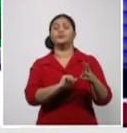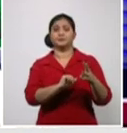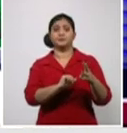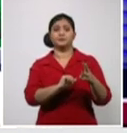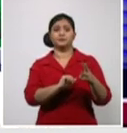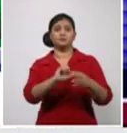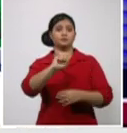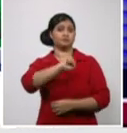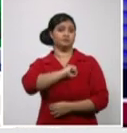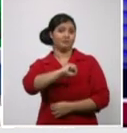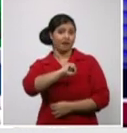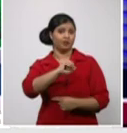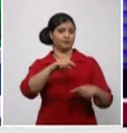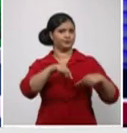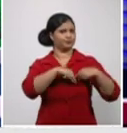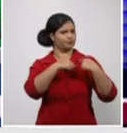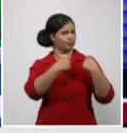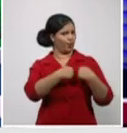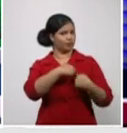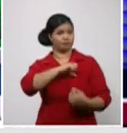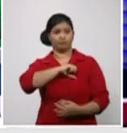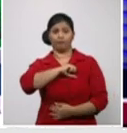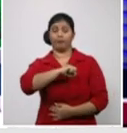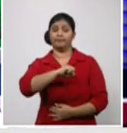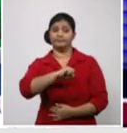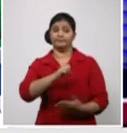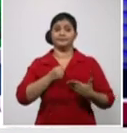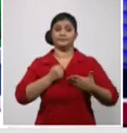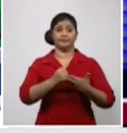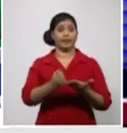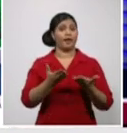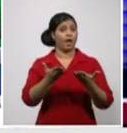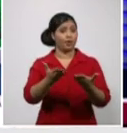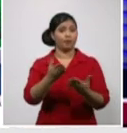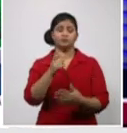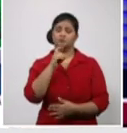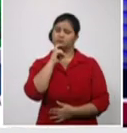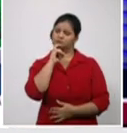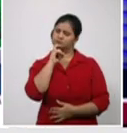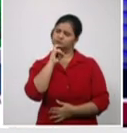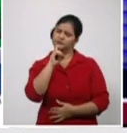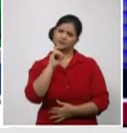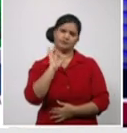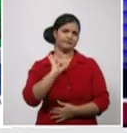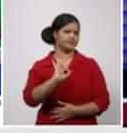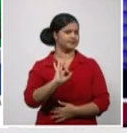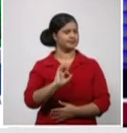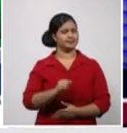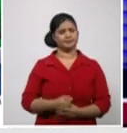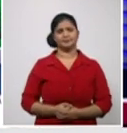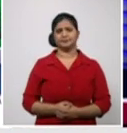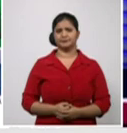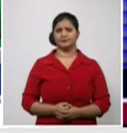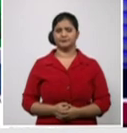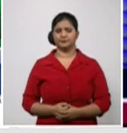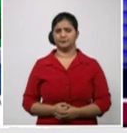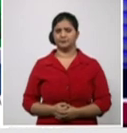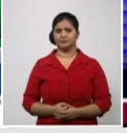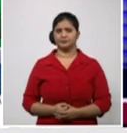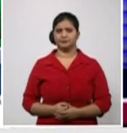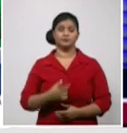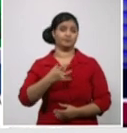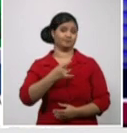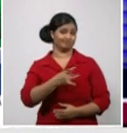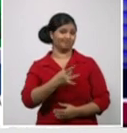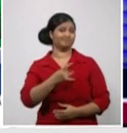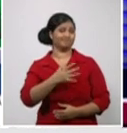en asistolia, de la cual no fue posible su recuperación. Lamentamos mucho a estas 4 personas